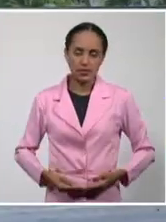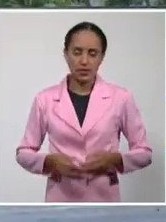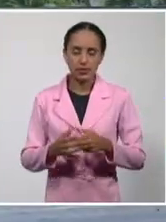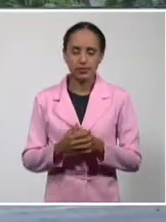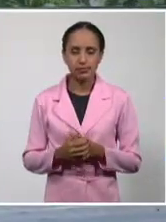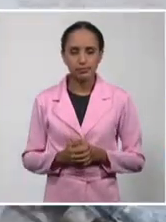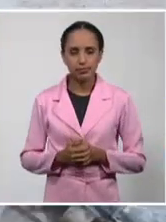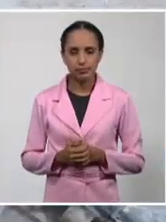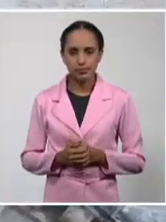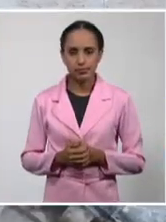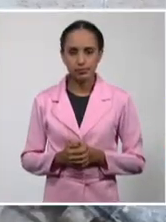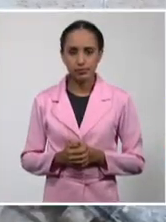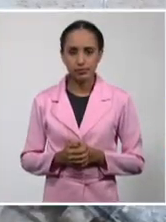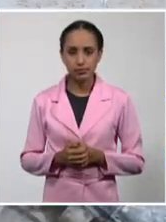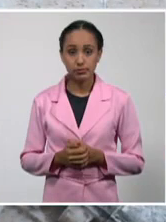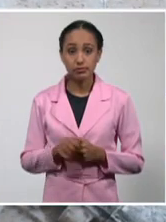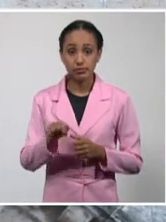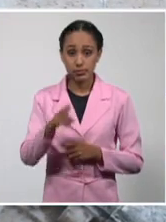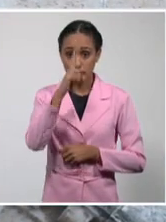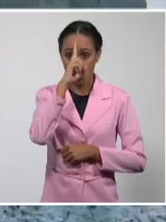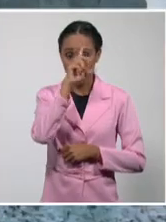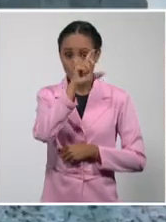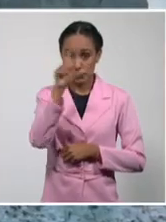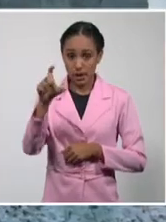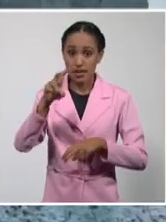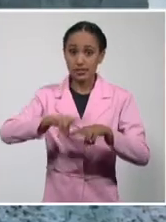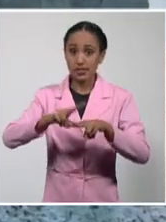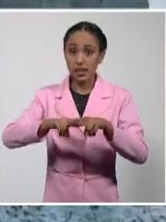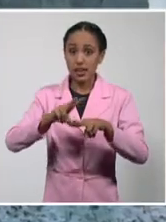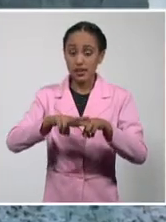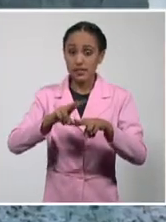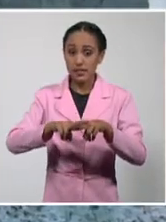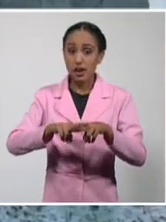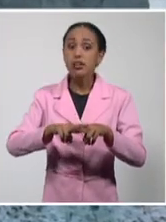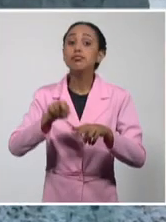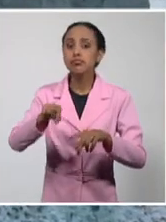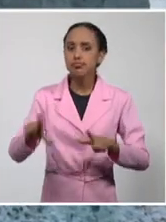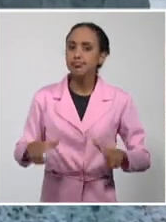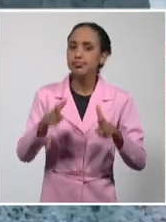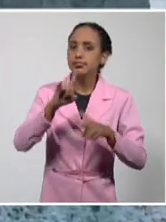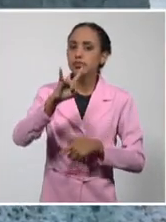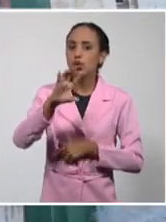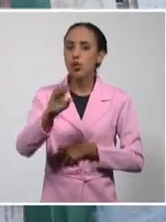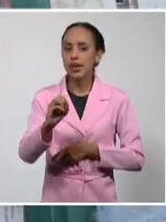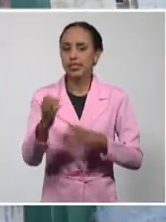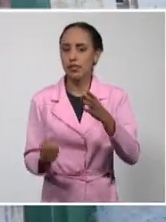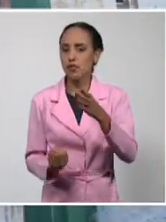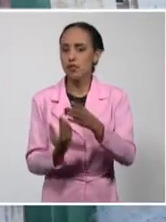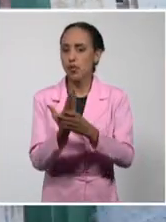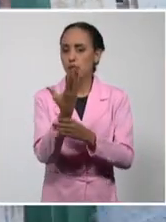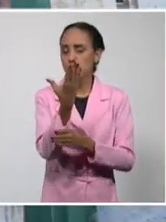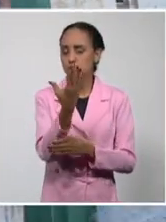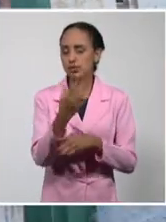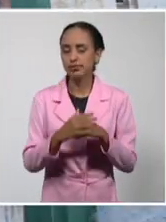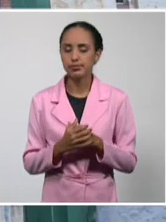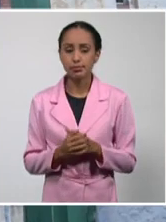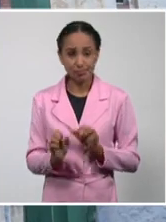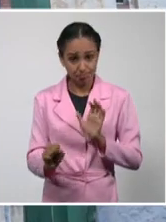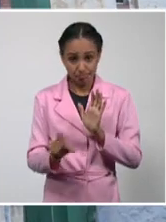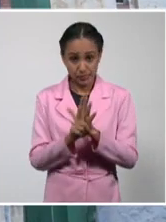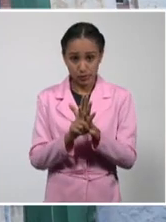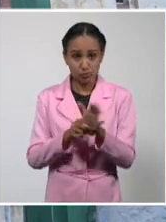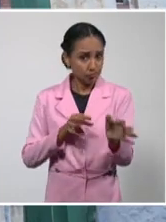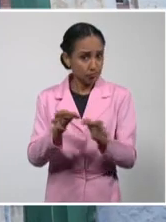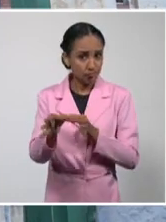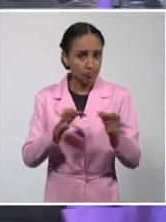El Hospital Ginecobstétrico América Arias de La Habana arriba al aniversario 90 de su fundación. Desde sus inicios funcionó